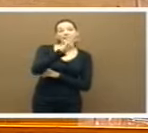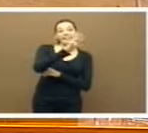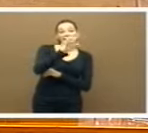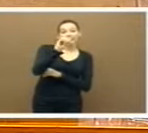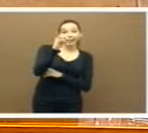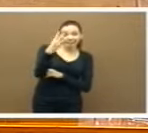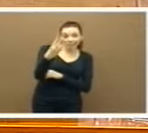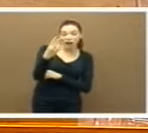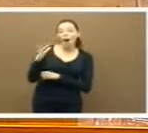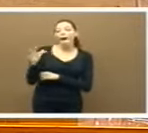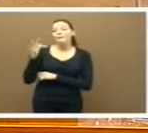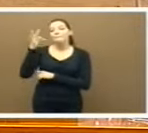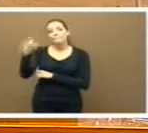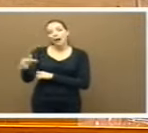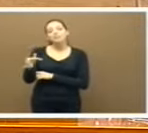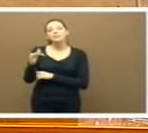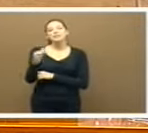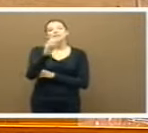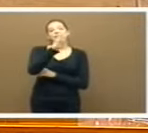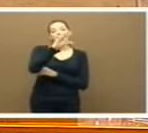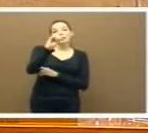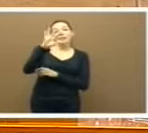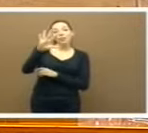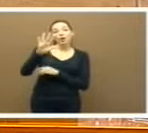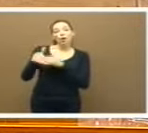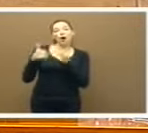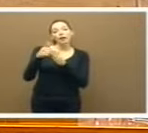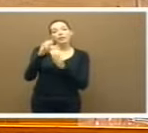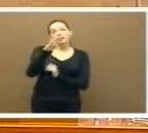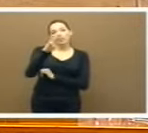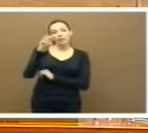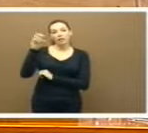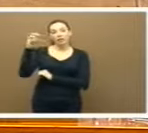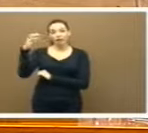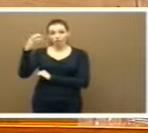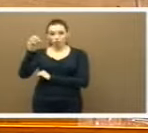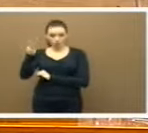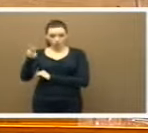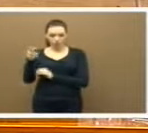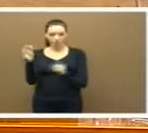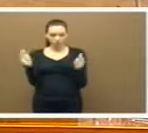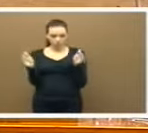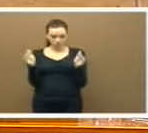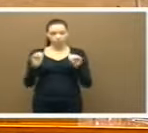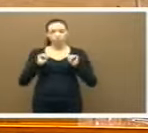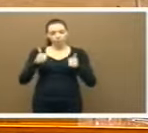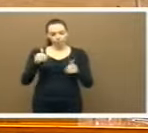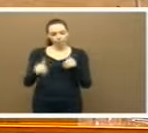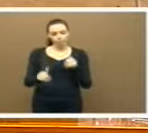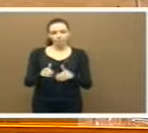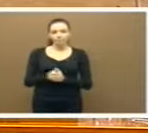más las comprendidas entre la 305 a la 312, ambas incluidas. Entramos en